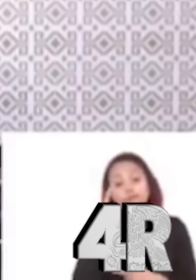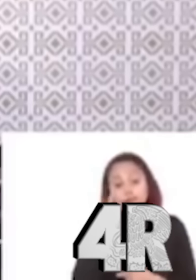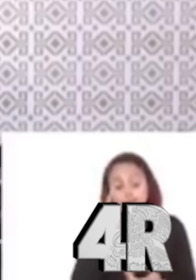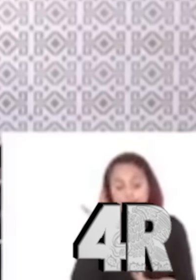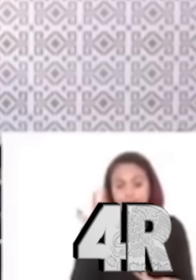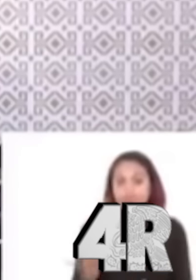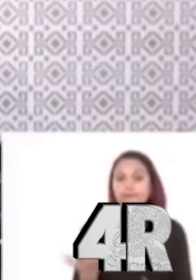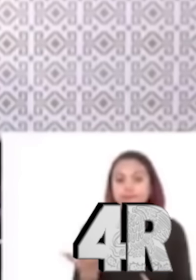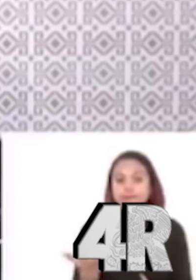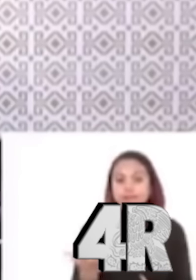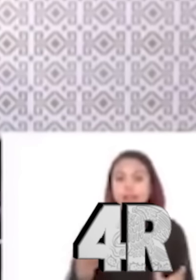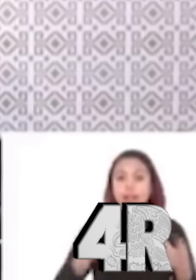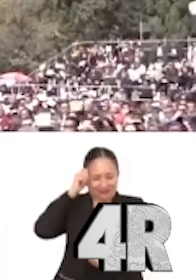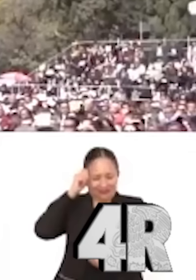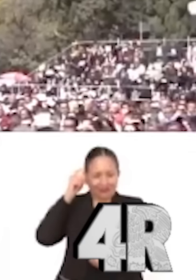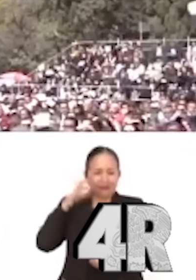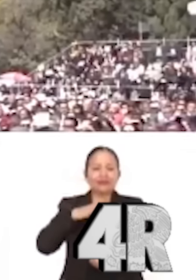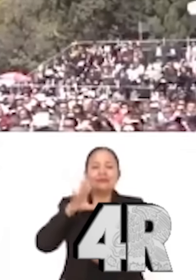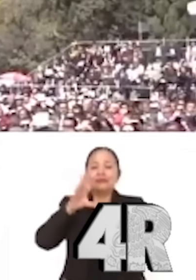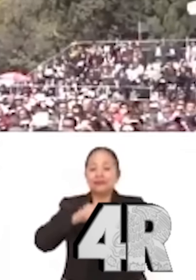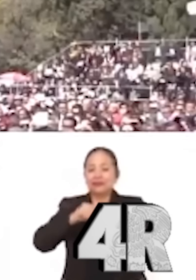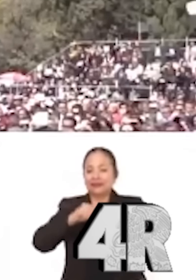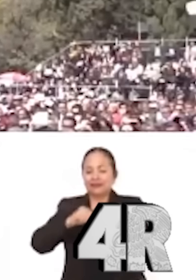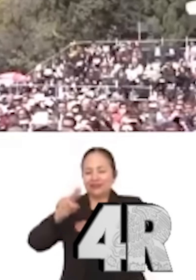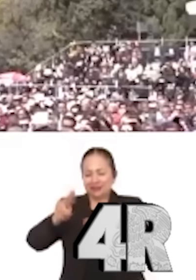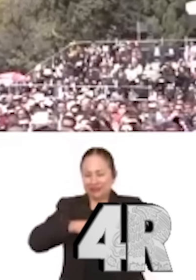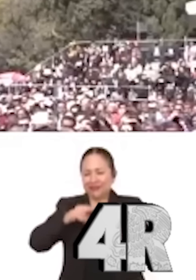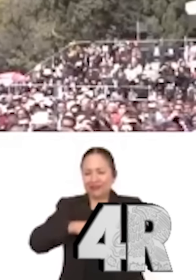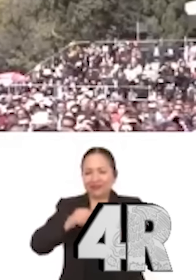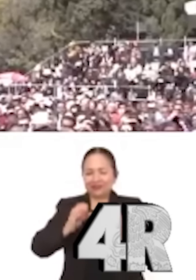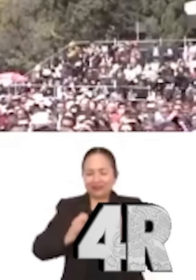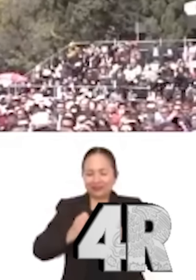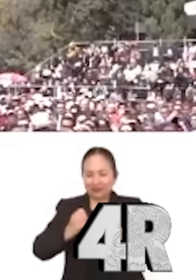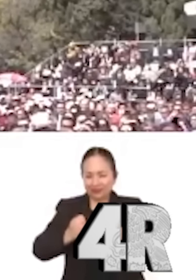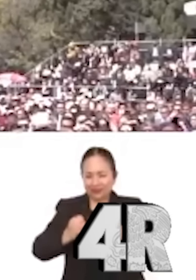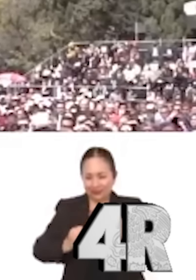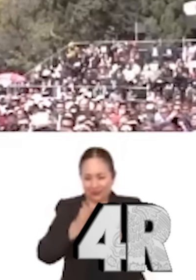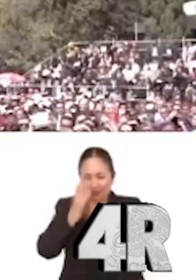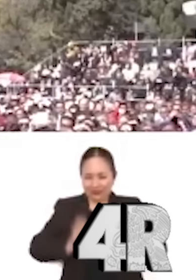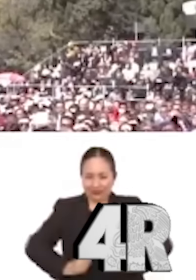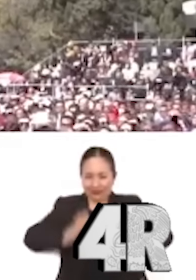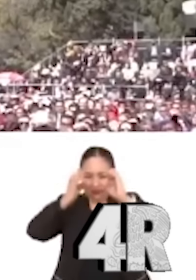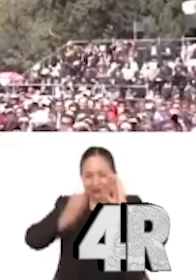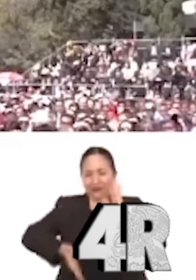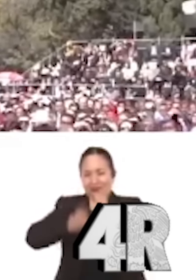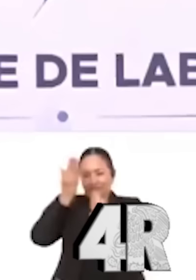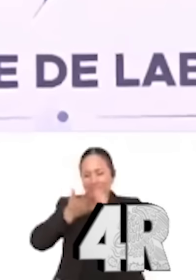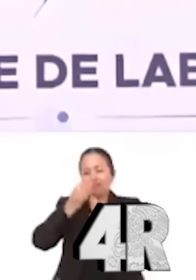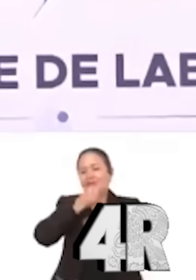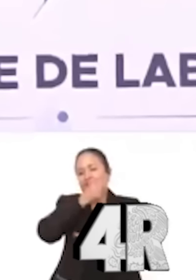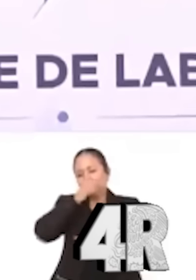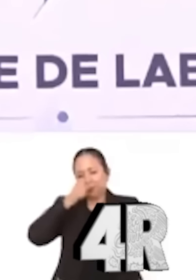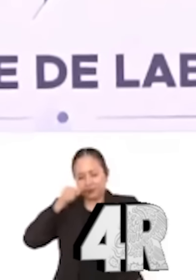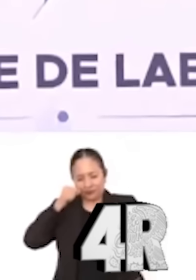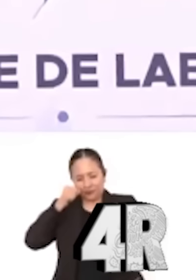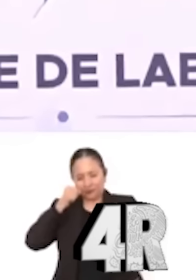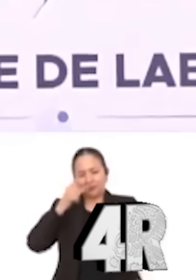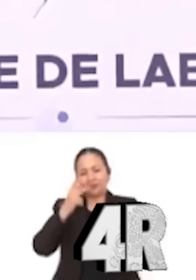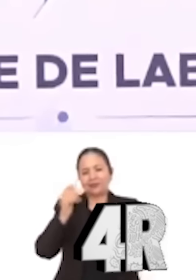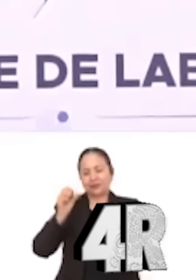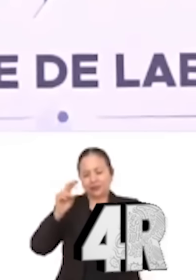no ratificar a Ernestina Godoy se zafaban de todos y cada uno de estos delitos. Sin embargo, ni se les cierran las carpetas